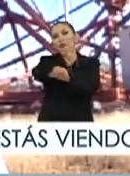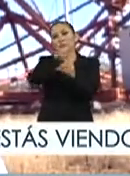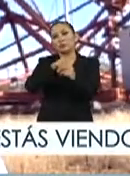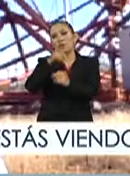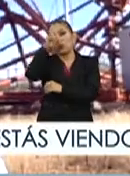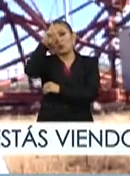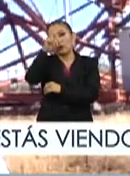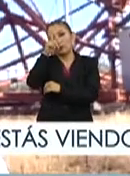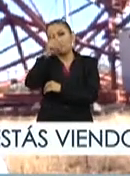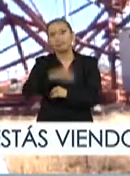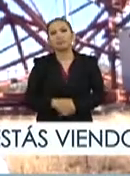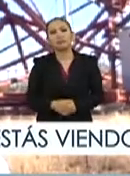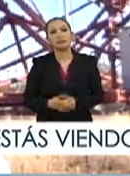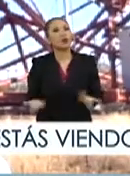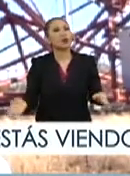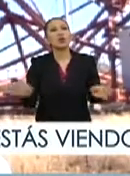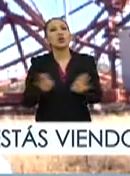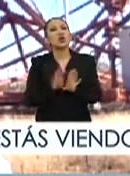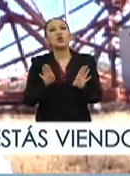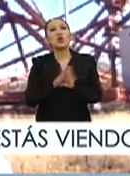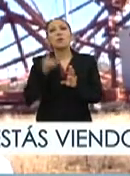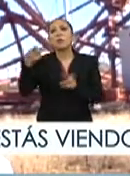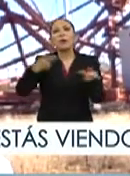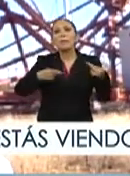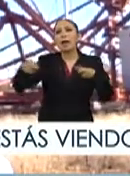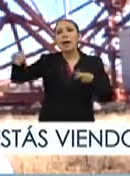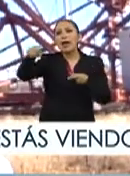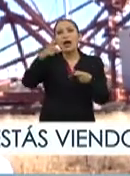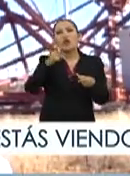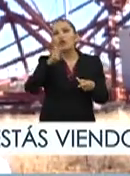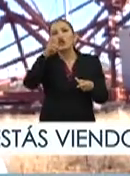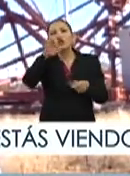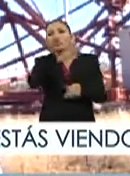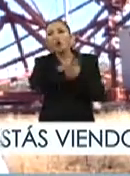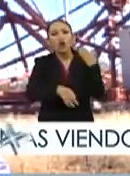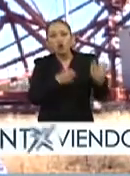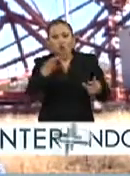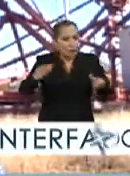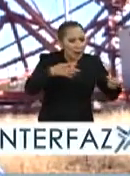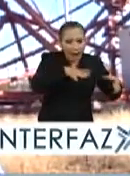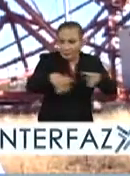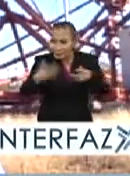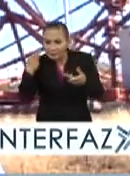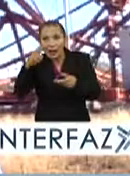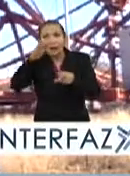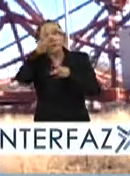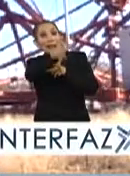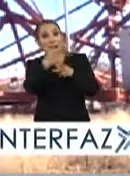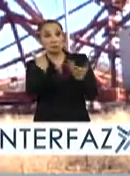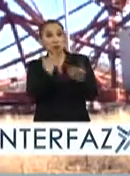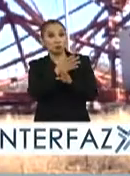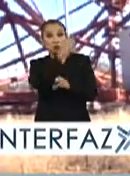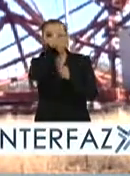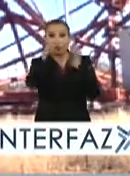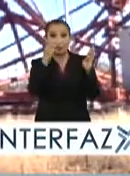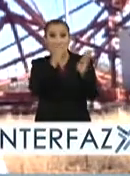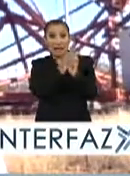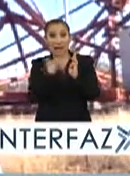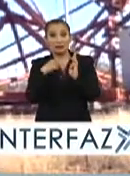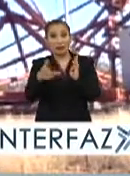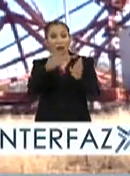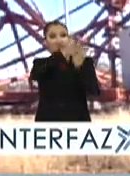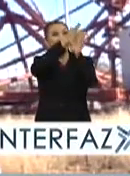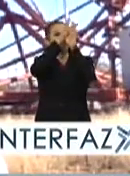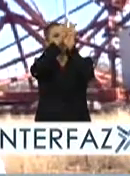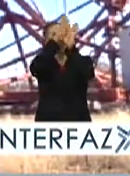luna. ¿Cómo se ha preparado, doctor, todo este evento que pues es de carácter mundial? Esa